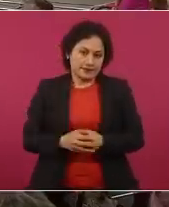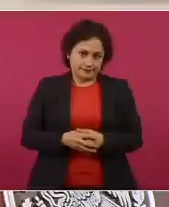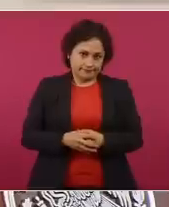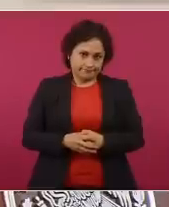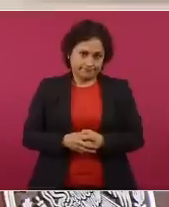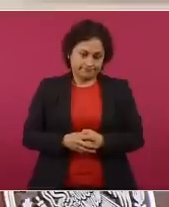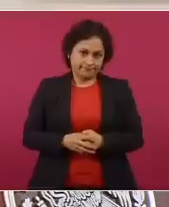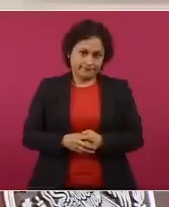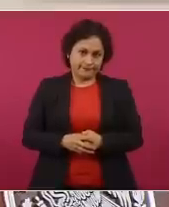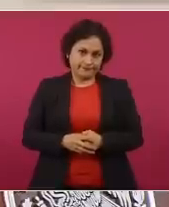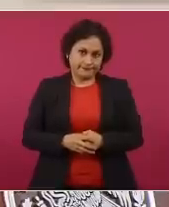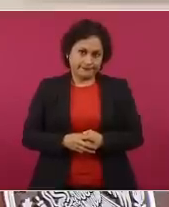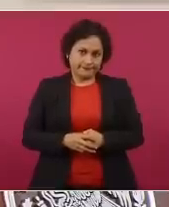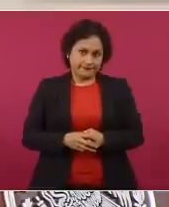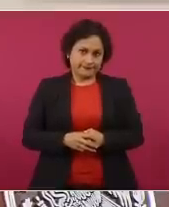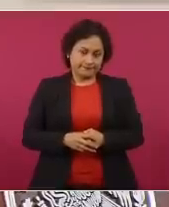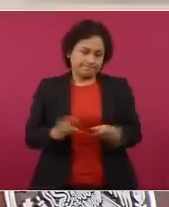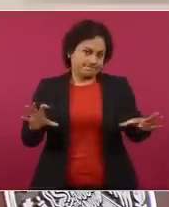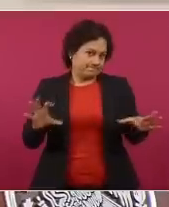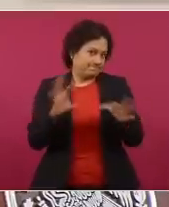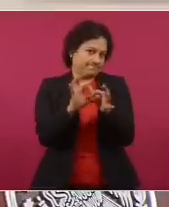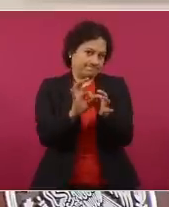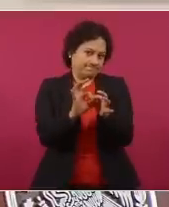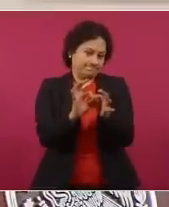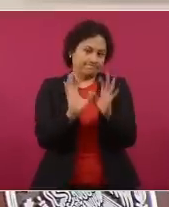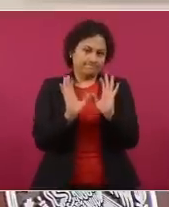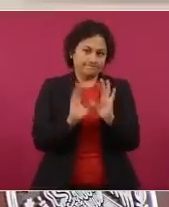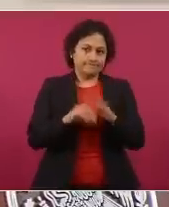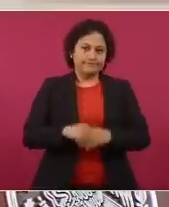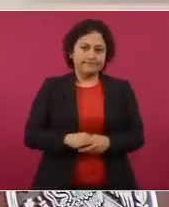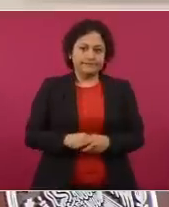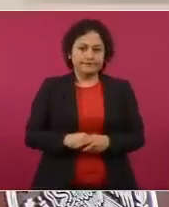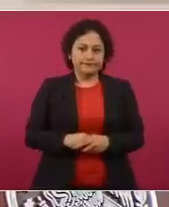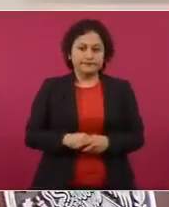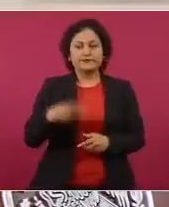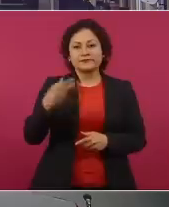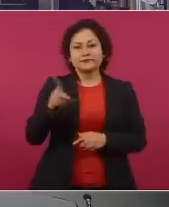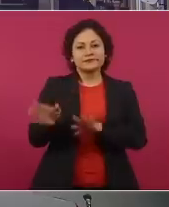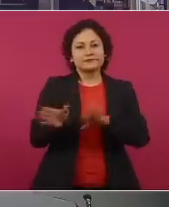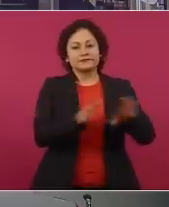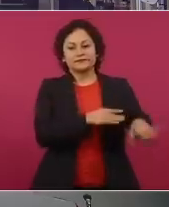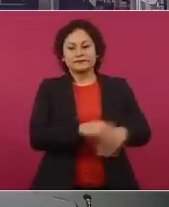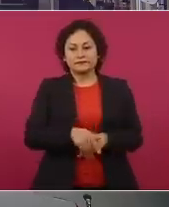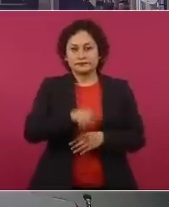¿Sí? Bueno, vamos adelante.